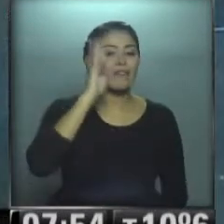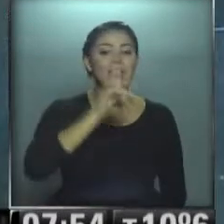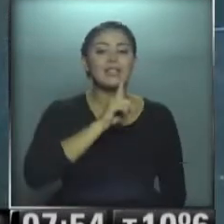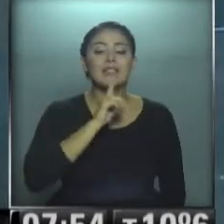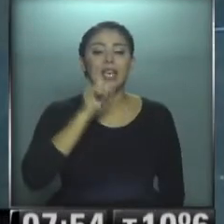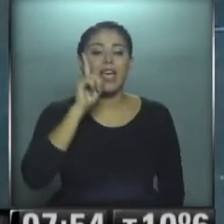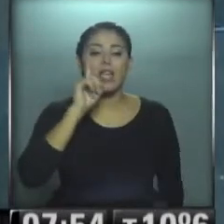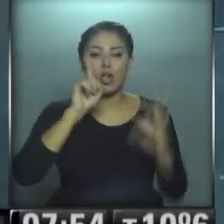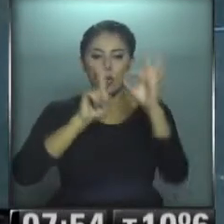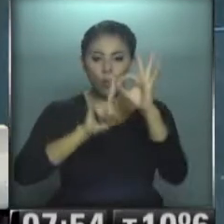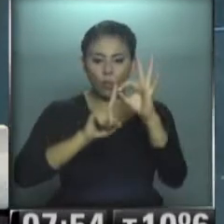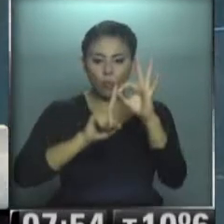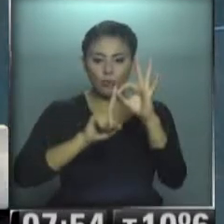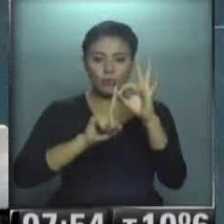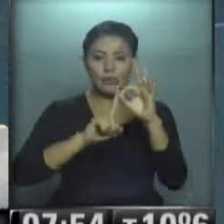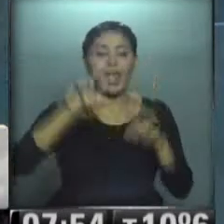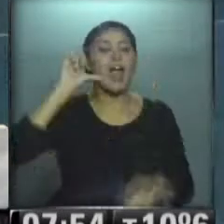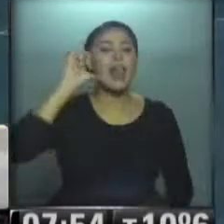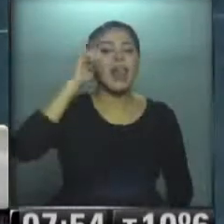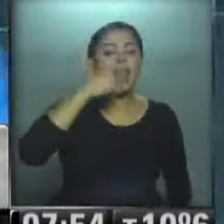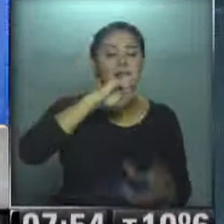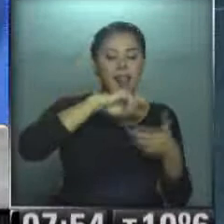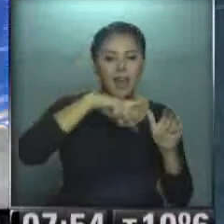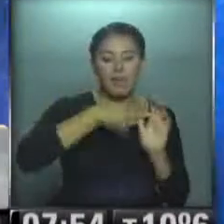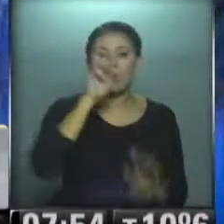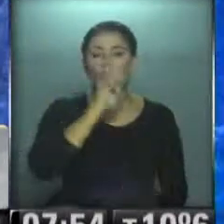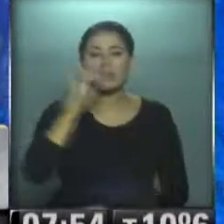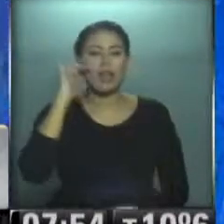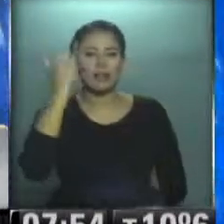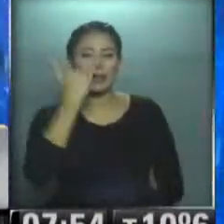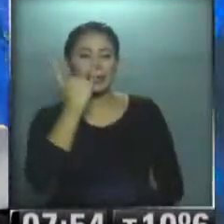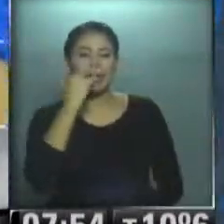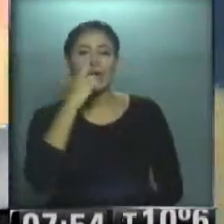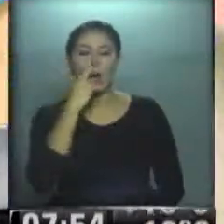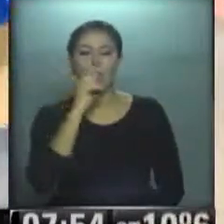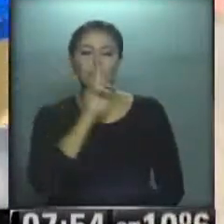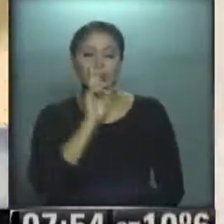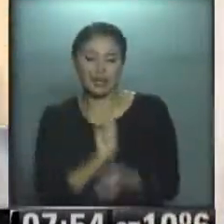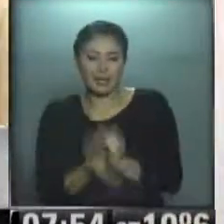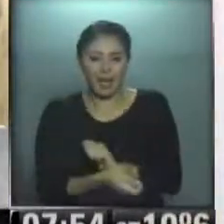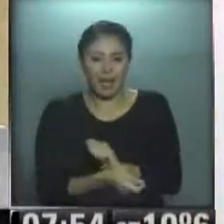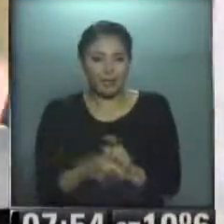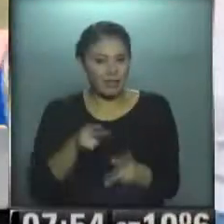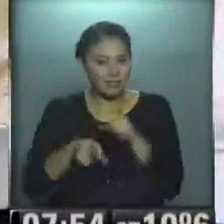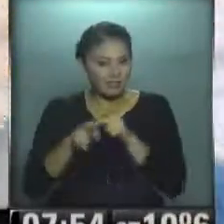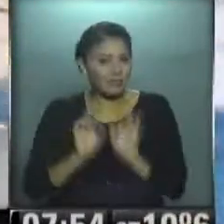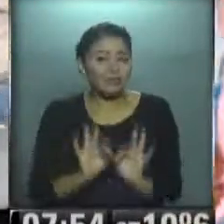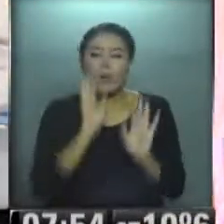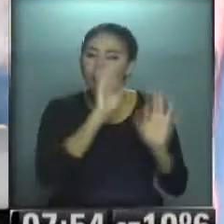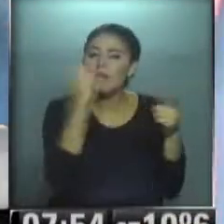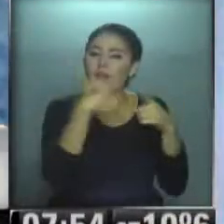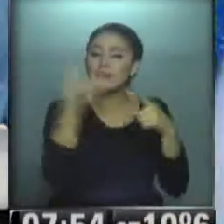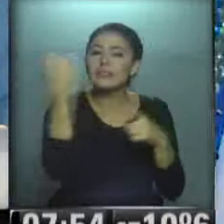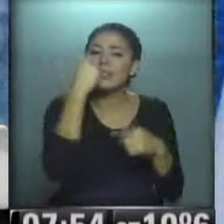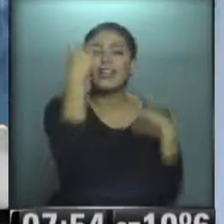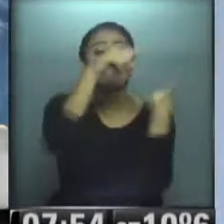LGBTIQ. Hablamos de lésbico, gay, bisexual, travesti, transgénero, transexual, intersexual y queer. Un festival que busca celebrar